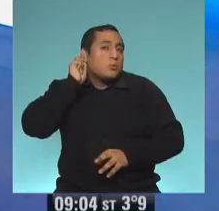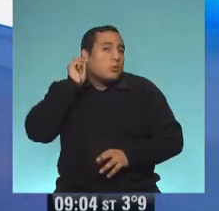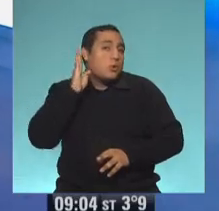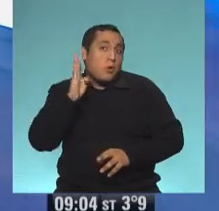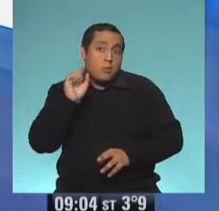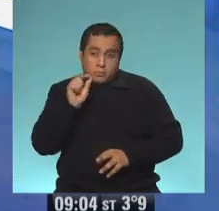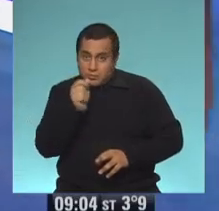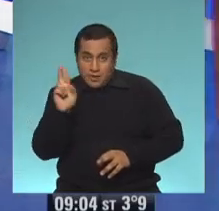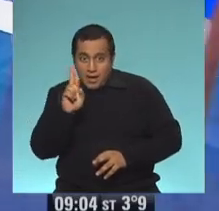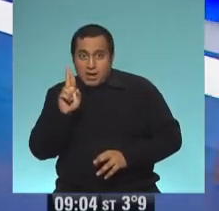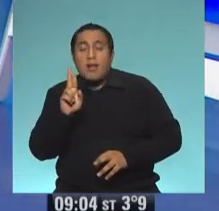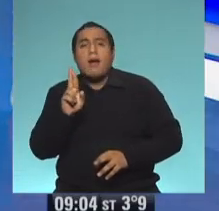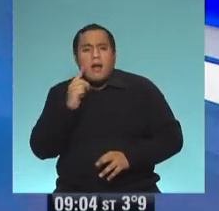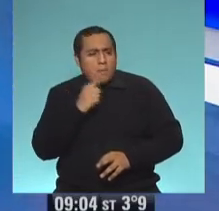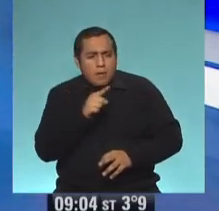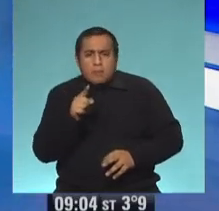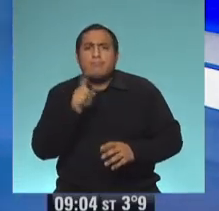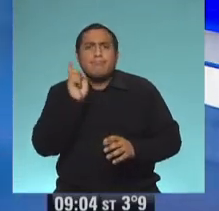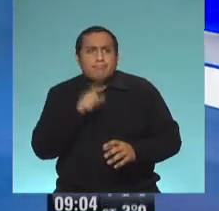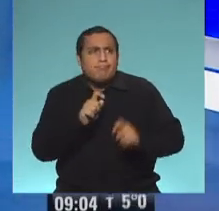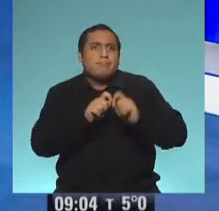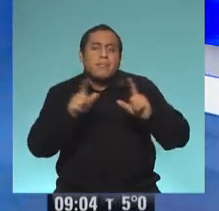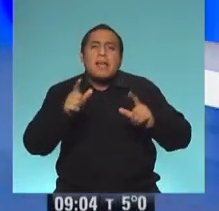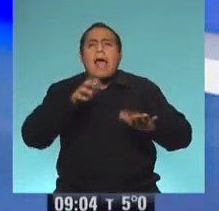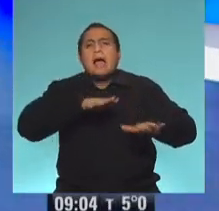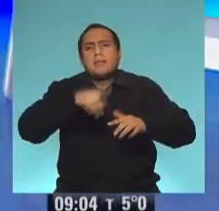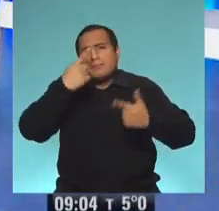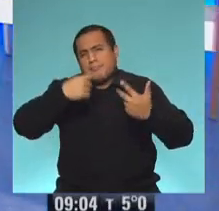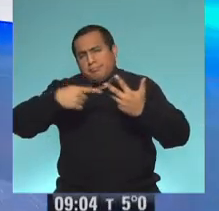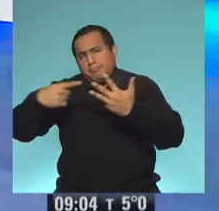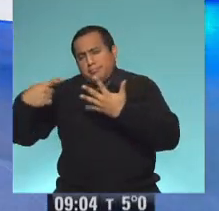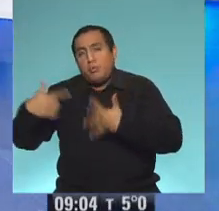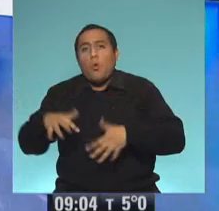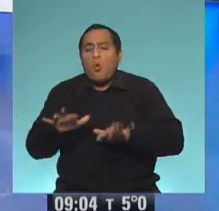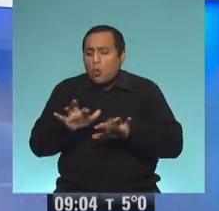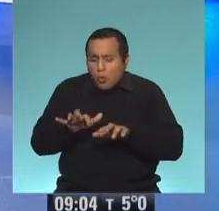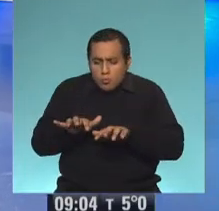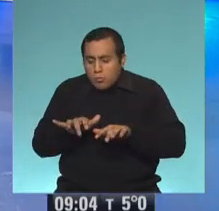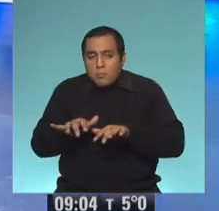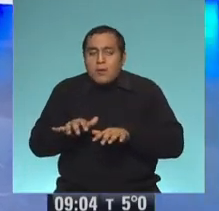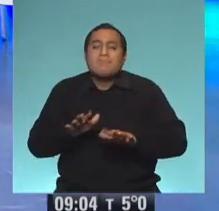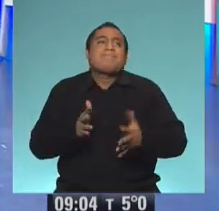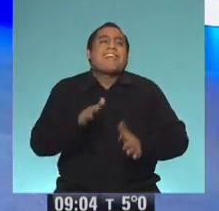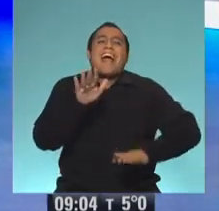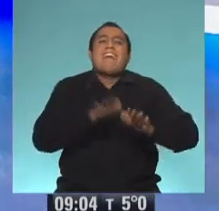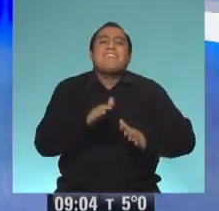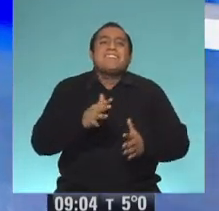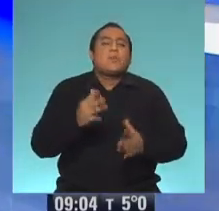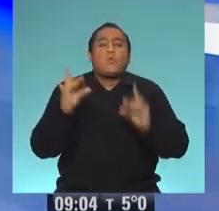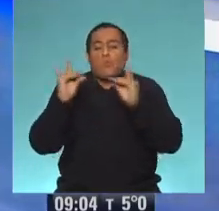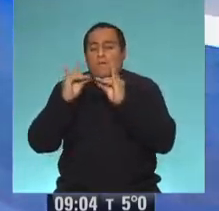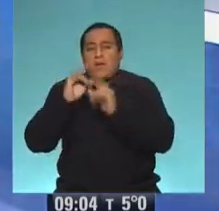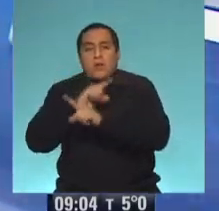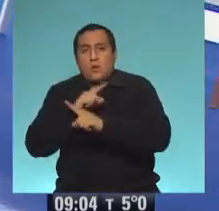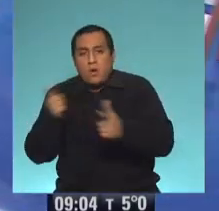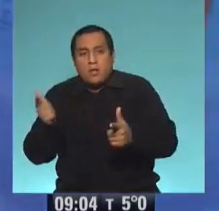www.seguimoseducando.com.ar. Sí. Y mira, ahí está, todas las actividades también tenemos en la compu. Pero a veces tenés problemas, viste, que a veces no tenés wifi. No, para